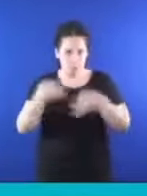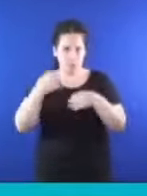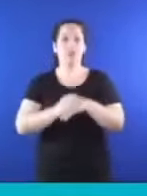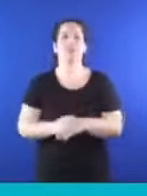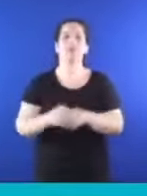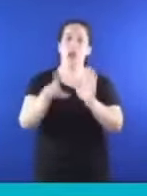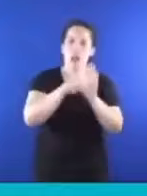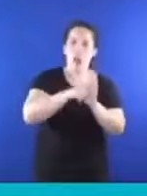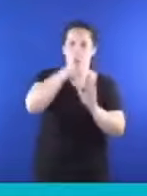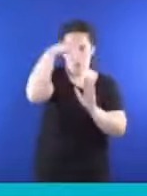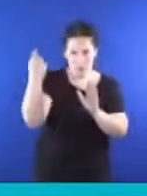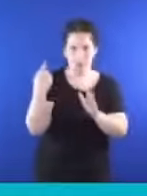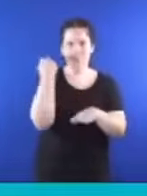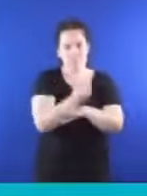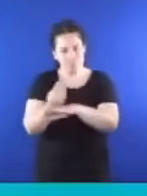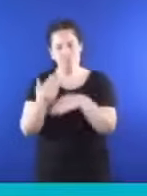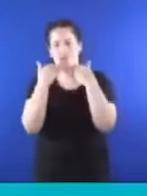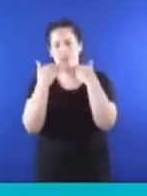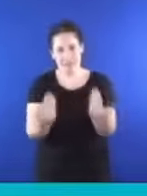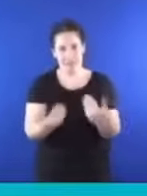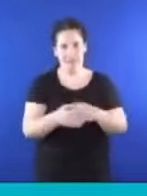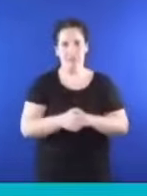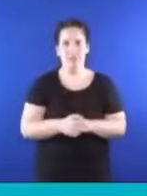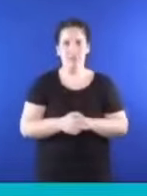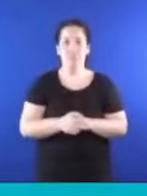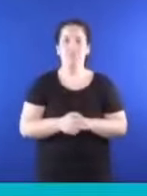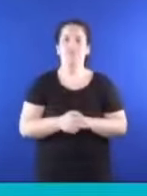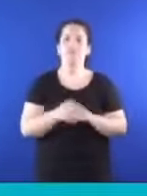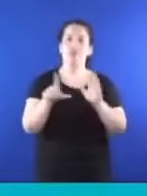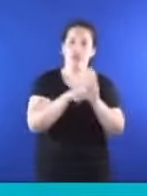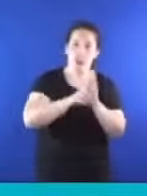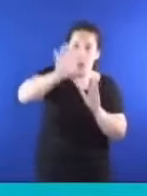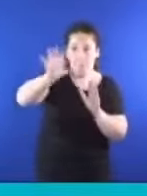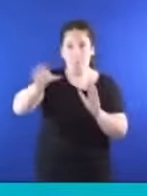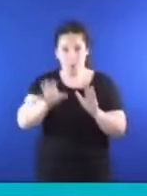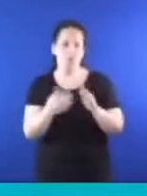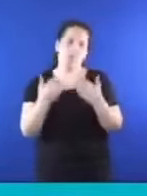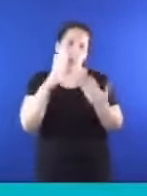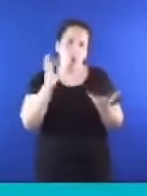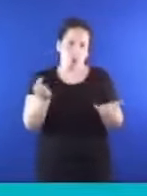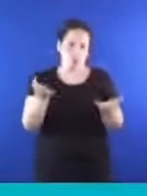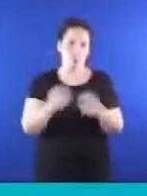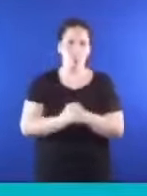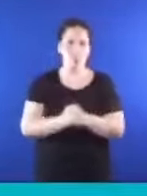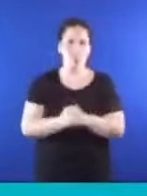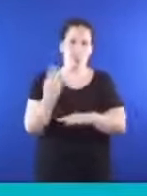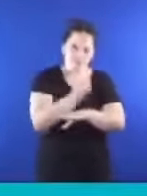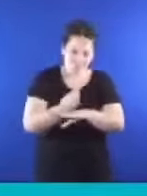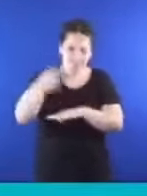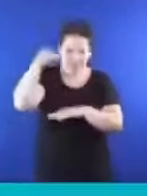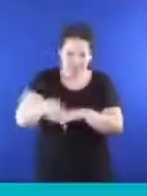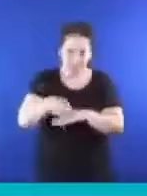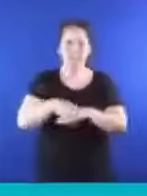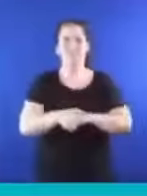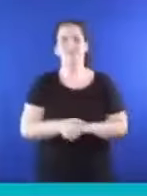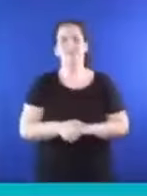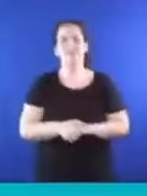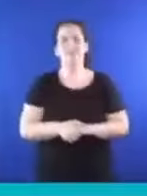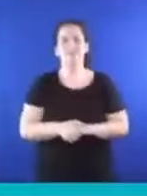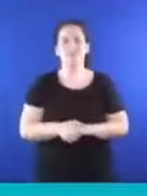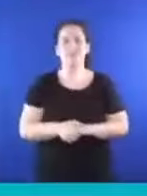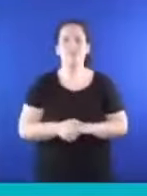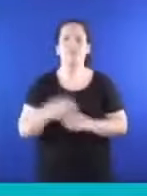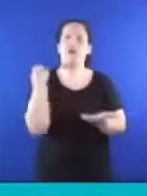legisladores nacionales, los legisladores provinciales, por supuesto, presentes en esta asamblea,